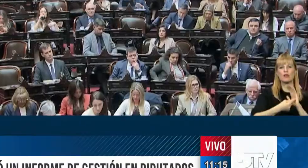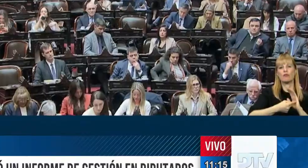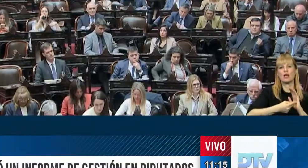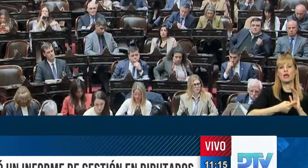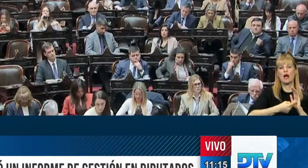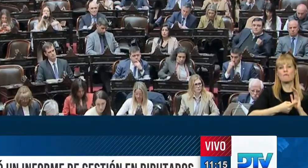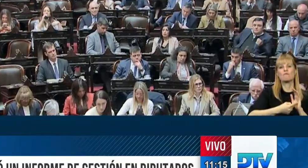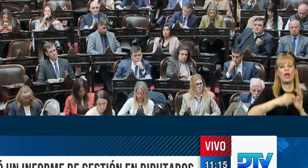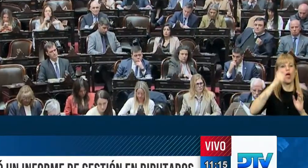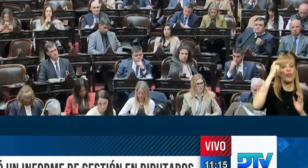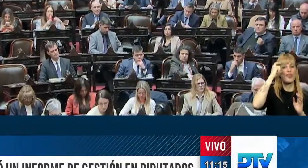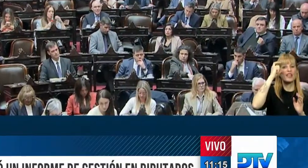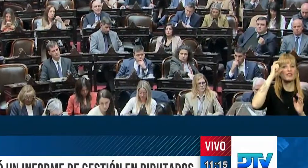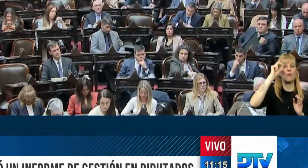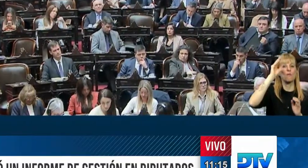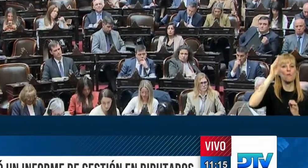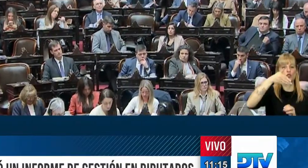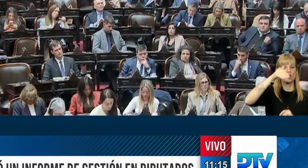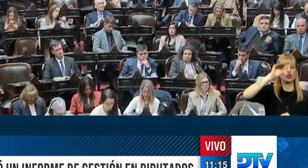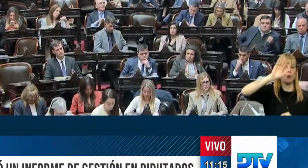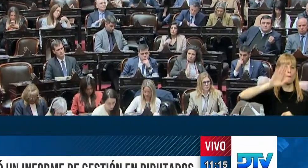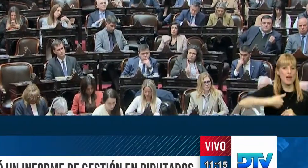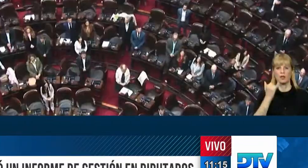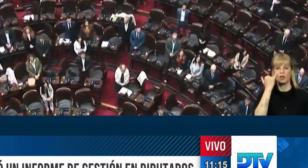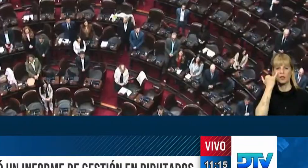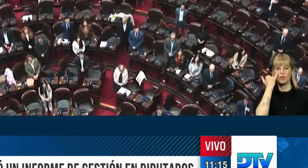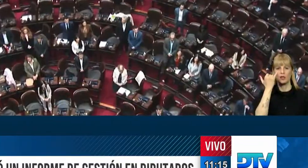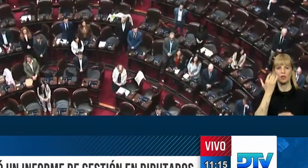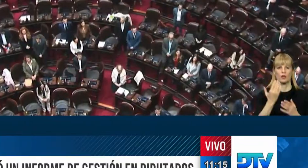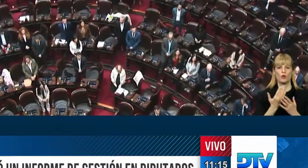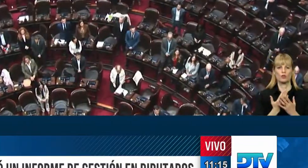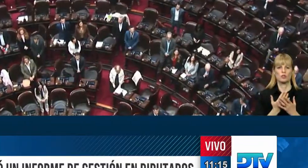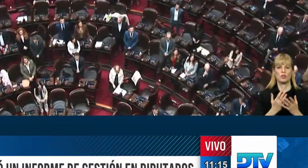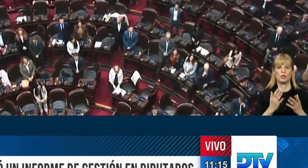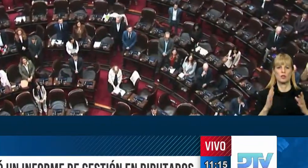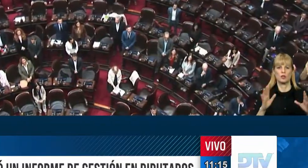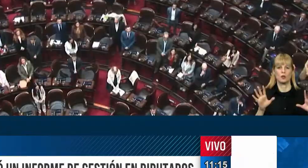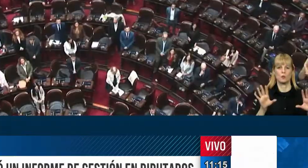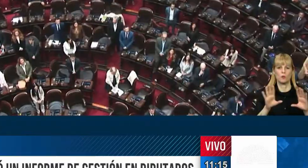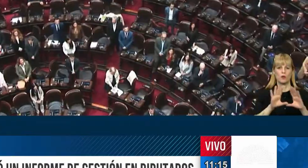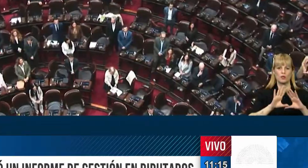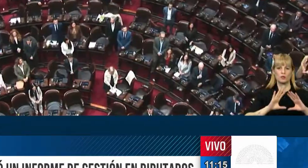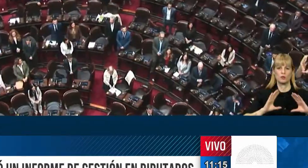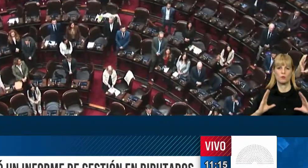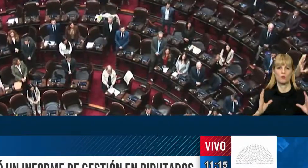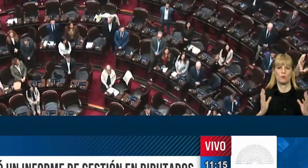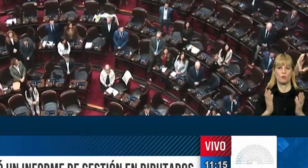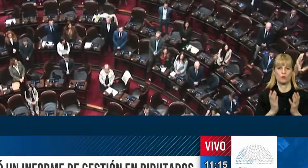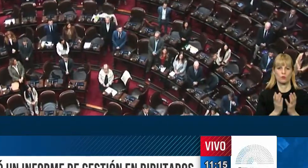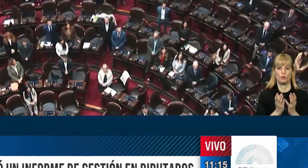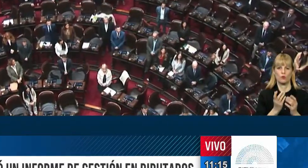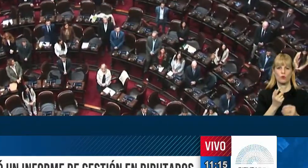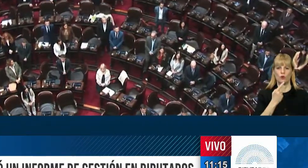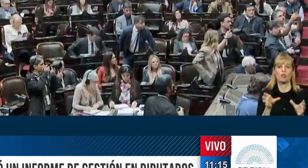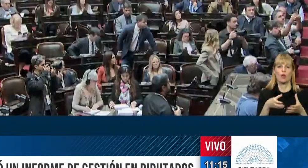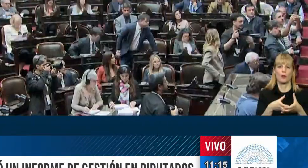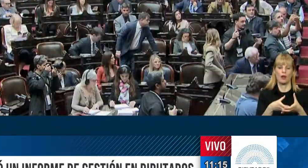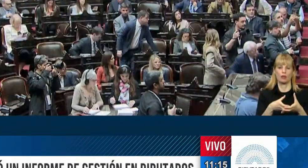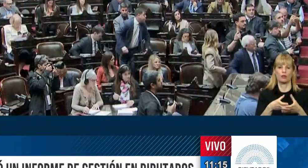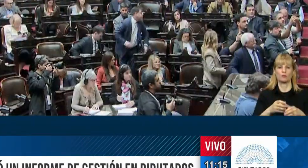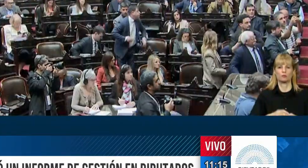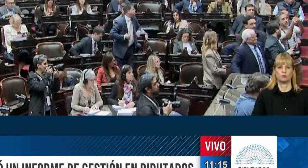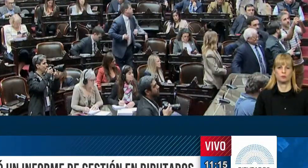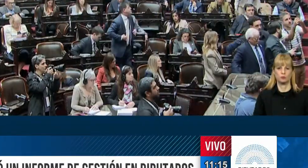para nosotros la emergencia en discapacidad, todo lo que establece es una demasía. Pero como nunca hubo nadie del